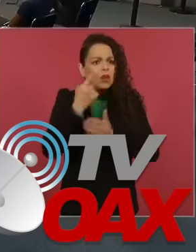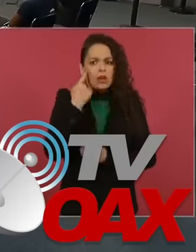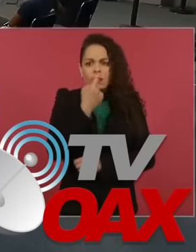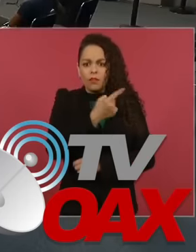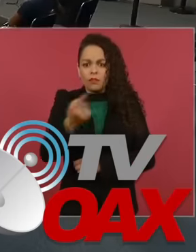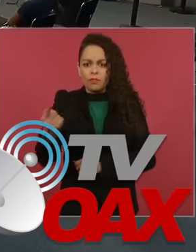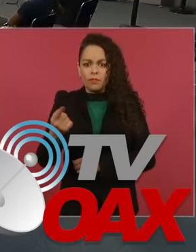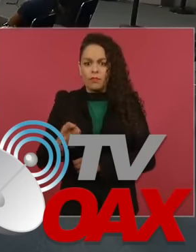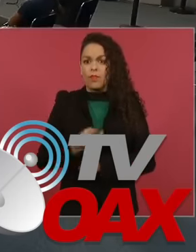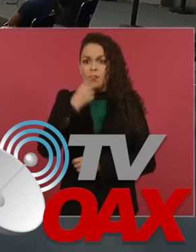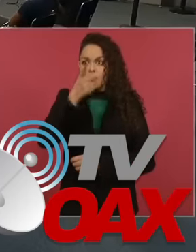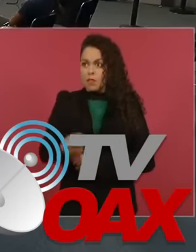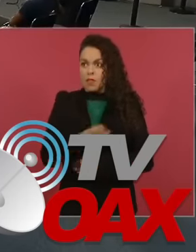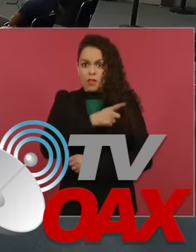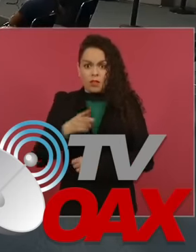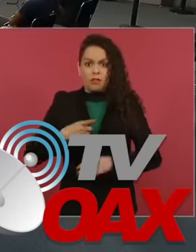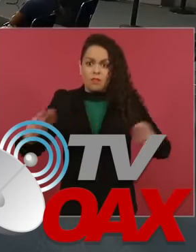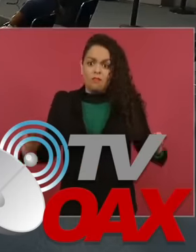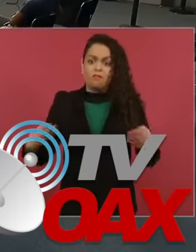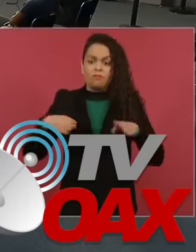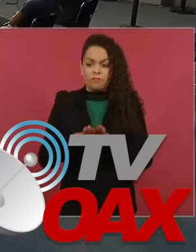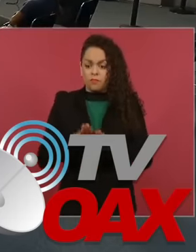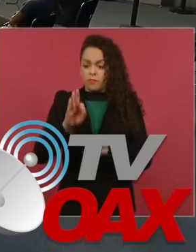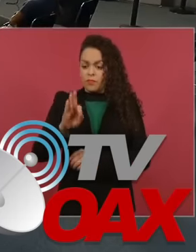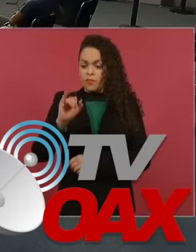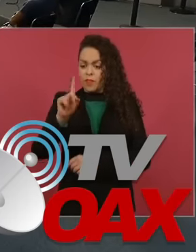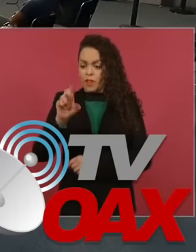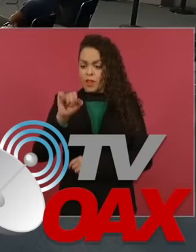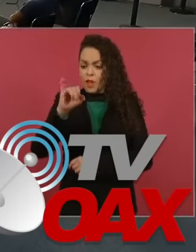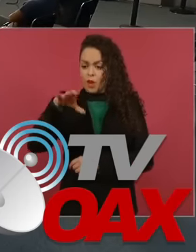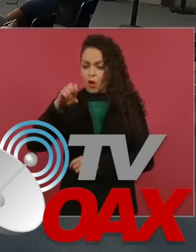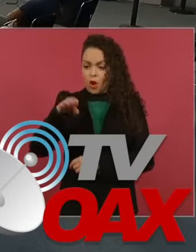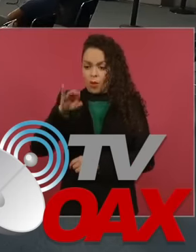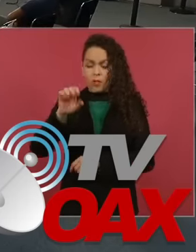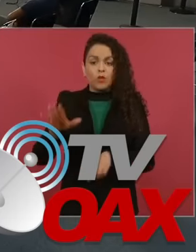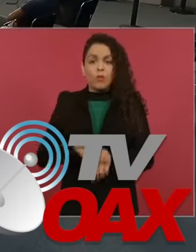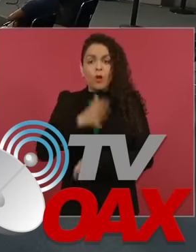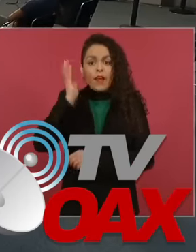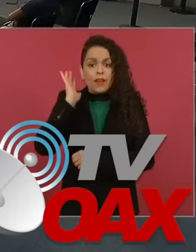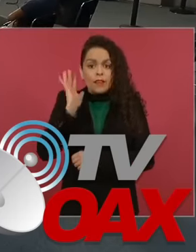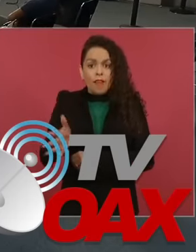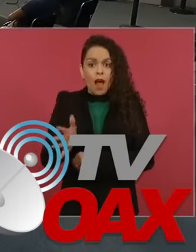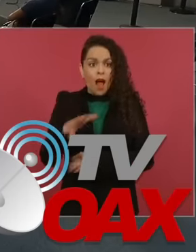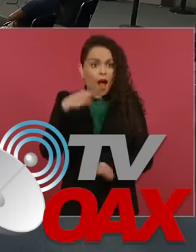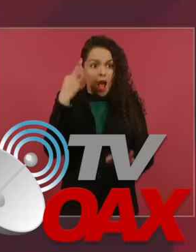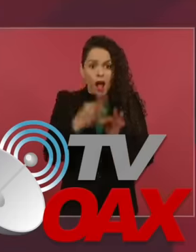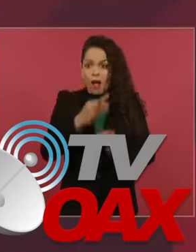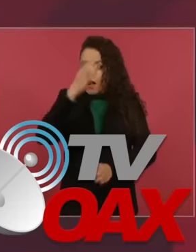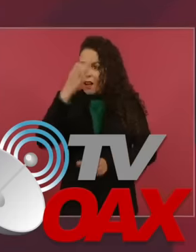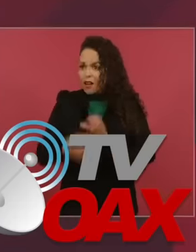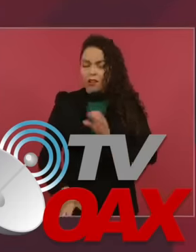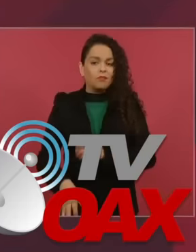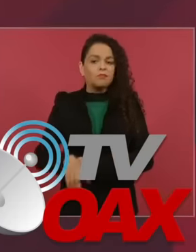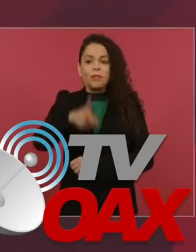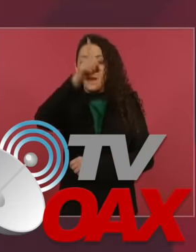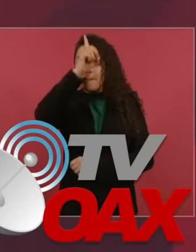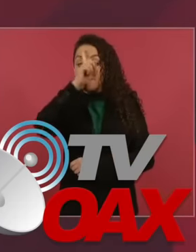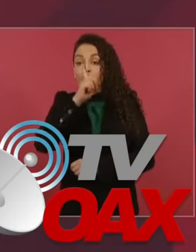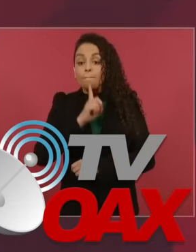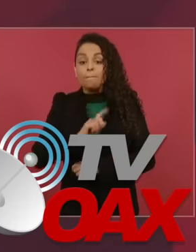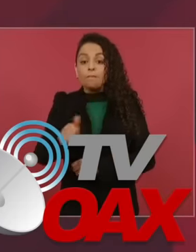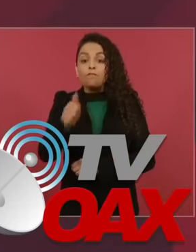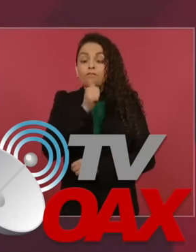ya cumplió. No cumplió, no cumplió su objetivo. La gente, el ambiente sigue contaminado y hay gente